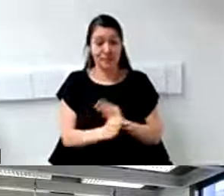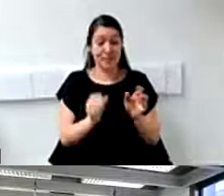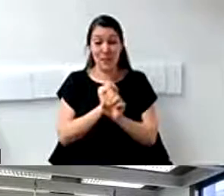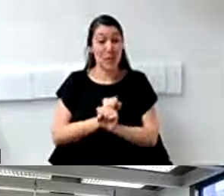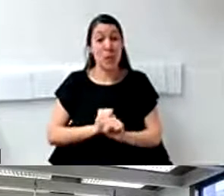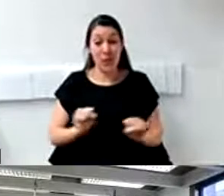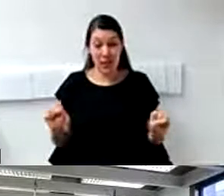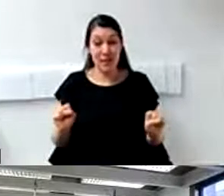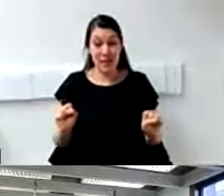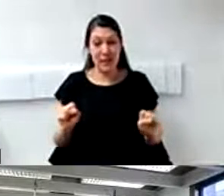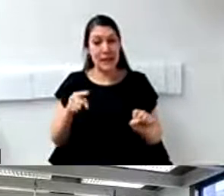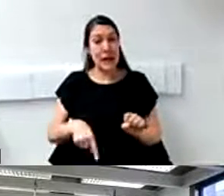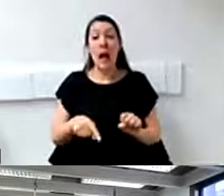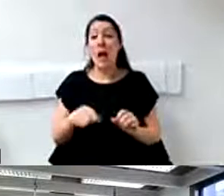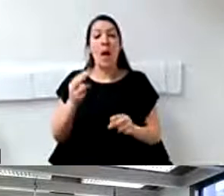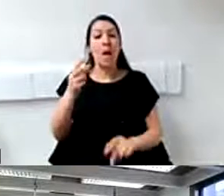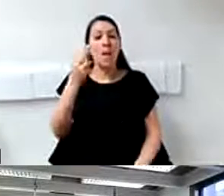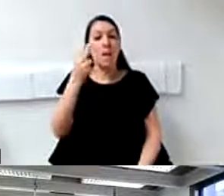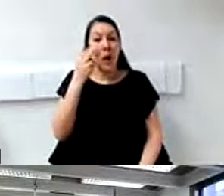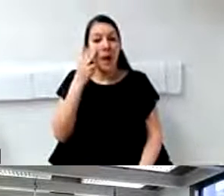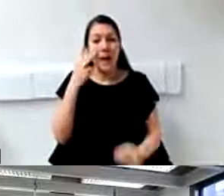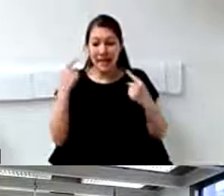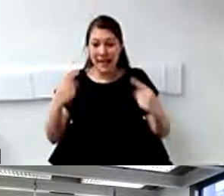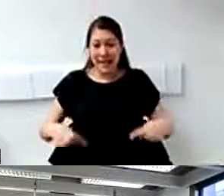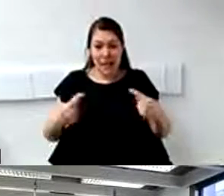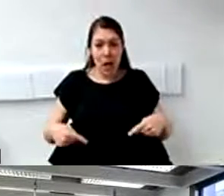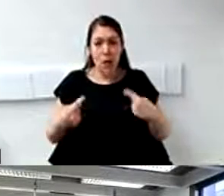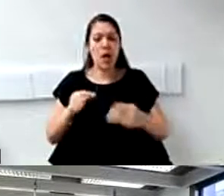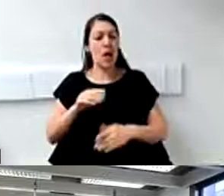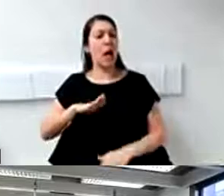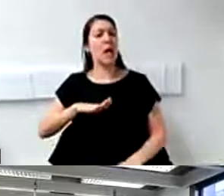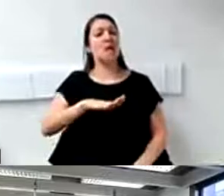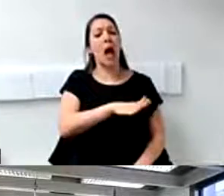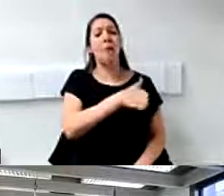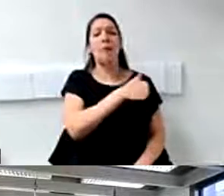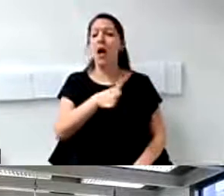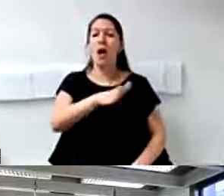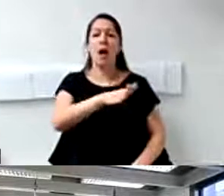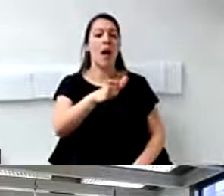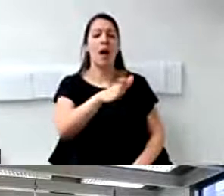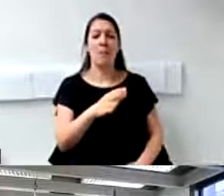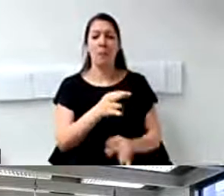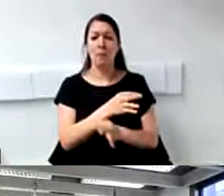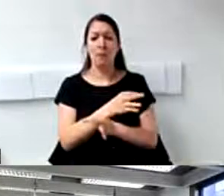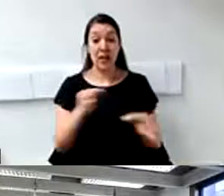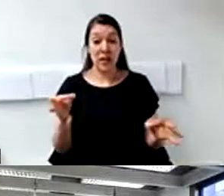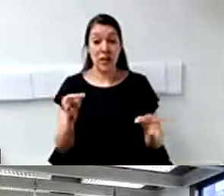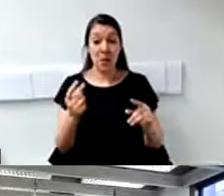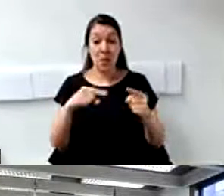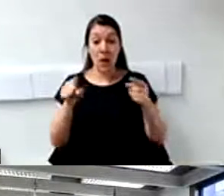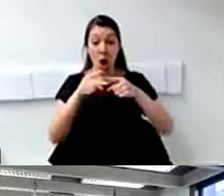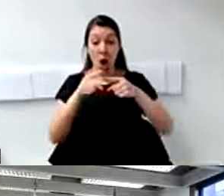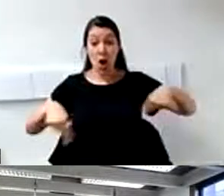acá tenemos ese problema. La silla de rueda va por la rampa, va todo divino en el policlínico, pero los consultorios son